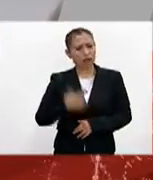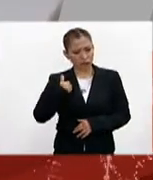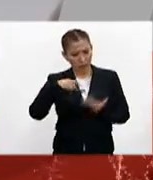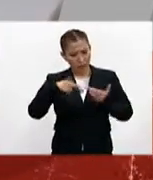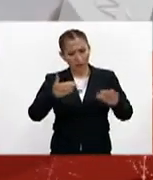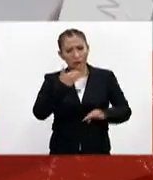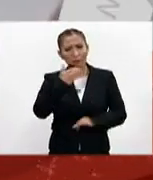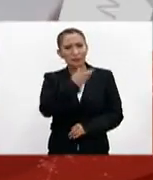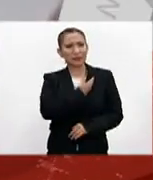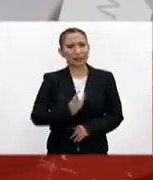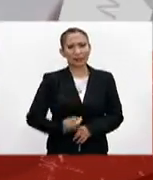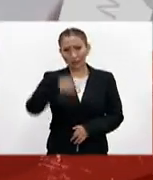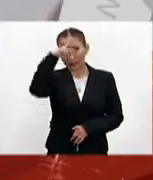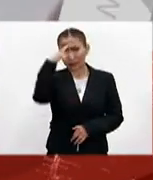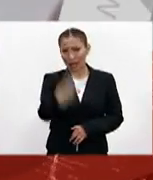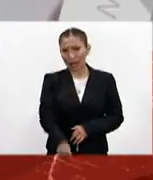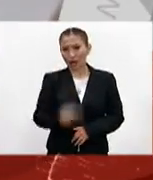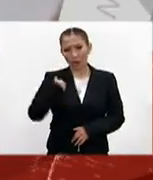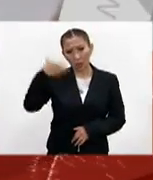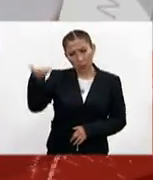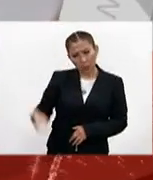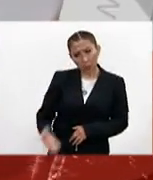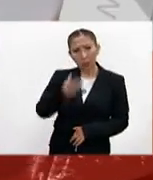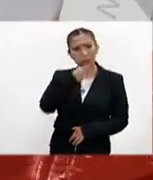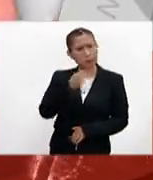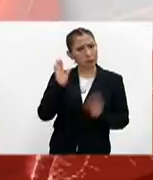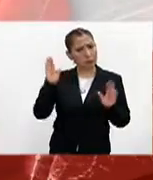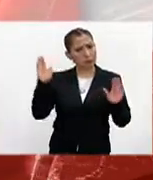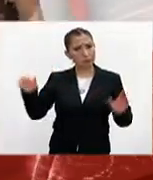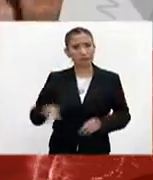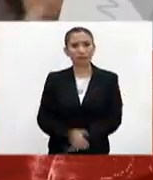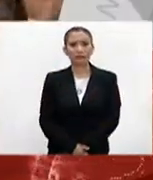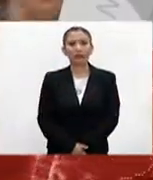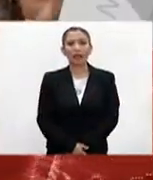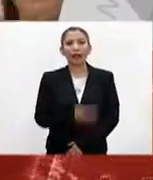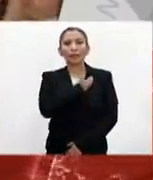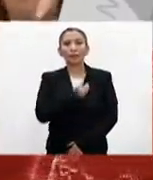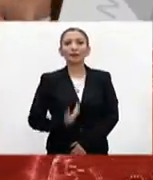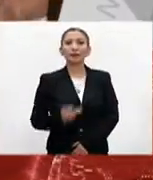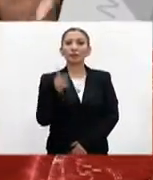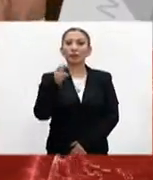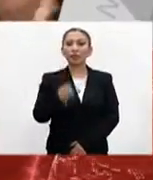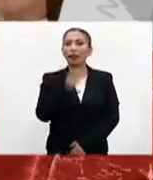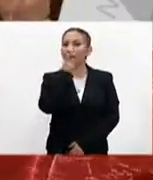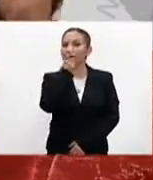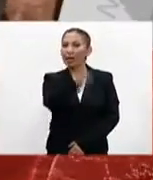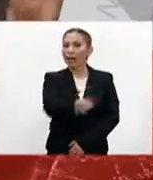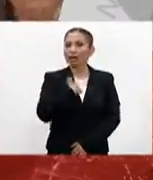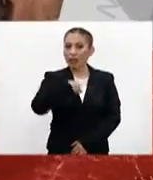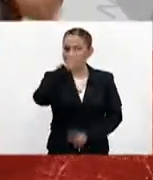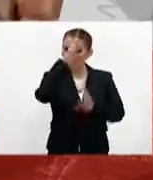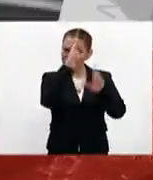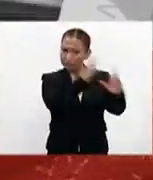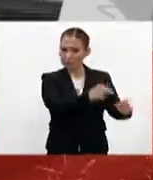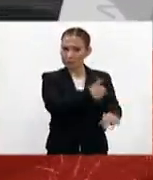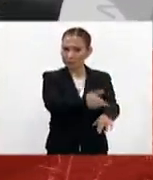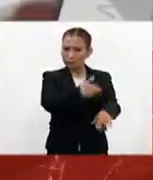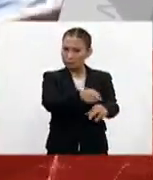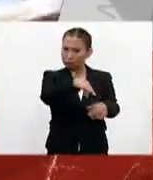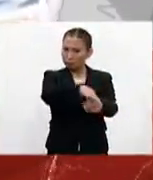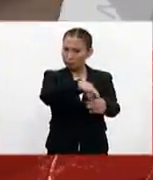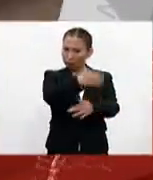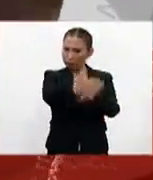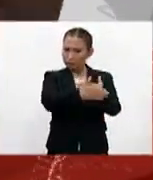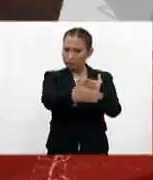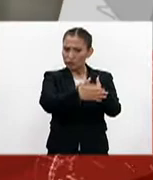gran relación con el presidente de México, un tipo maravilloso, Enrique. El presidente Peña Nieto reitera que será respetuoso del proceso